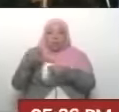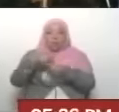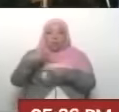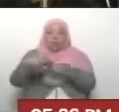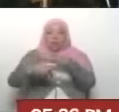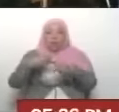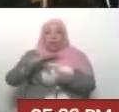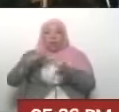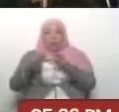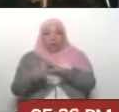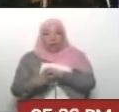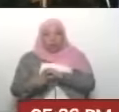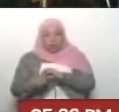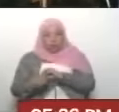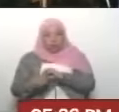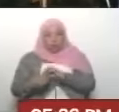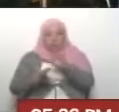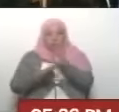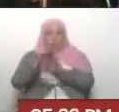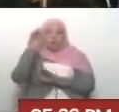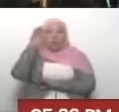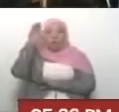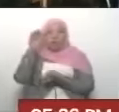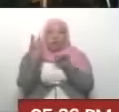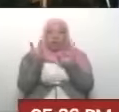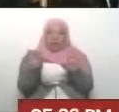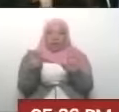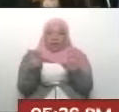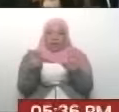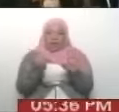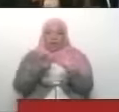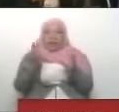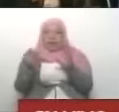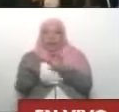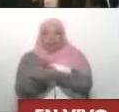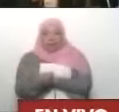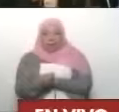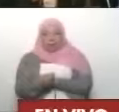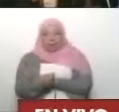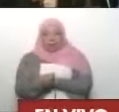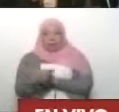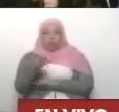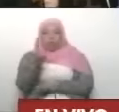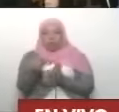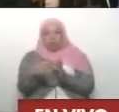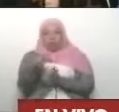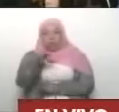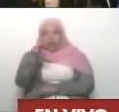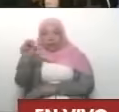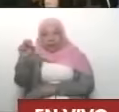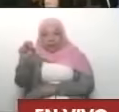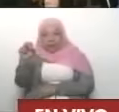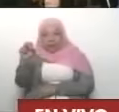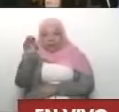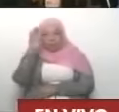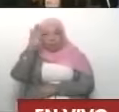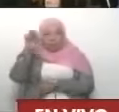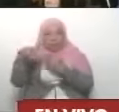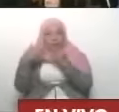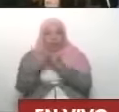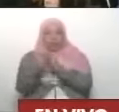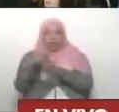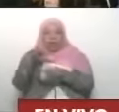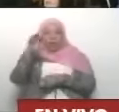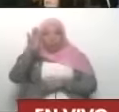de renovación, rumbo a las 7T, las 7 transformaciones 2030.